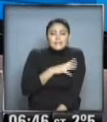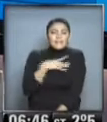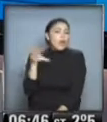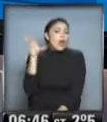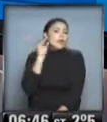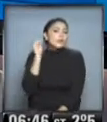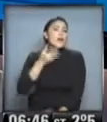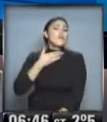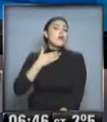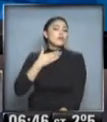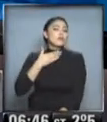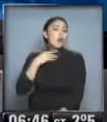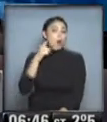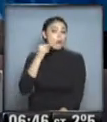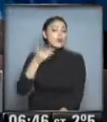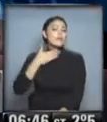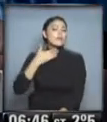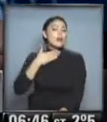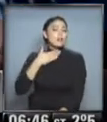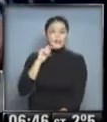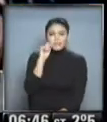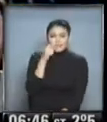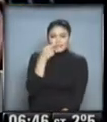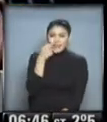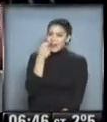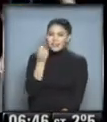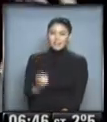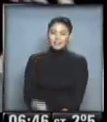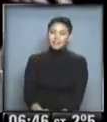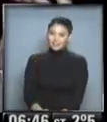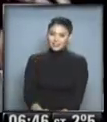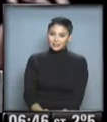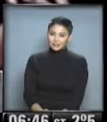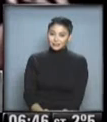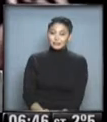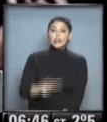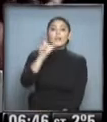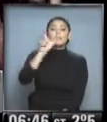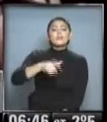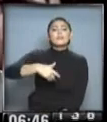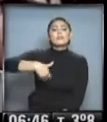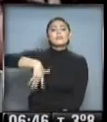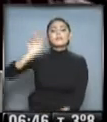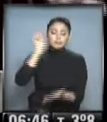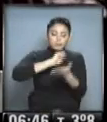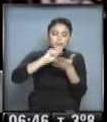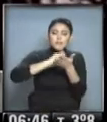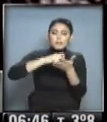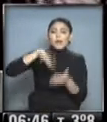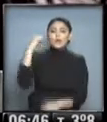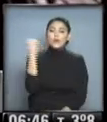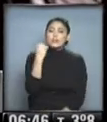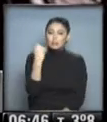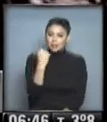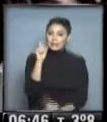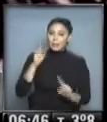Escuchen esta voz. ¡Qué linda! ¡Qué linda! Uno de los más grandes compositores musicales